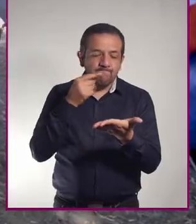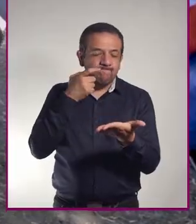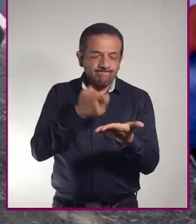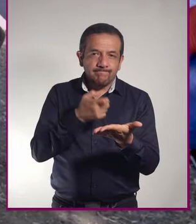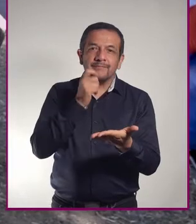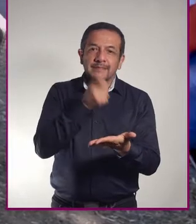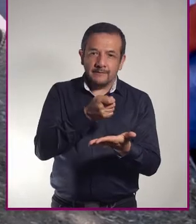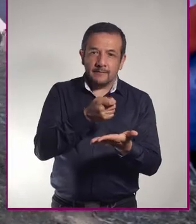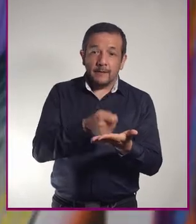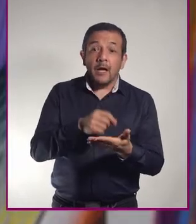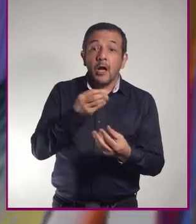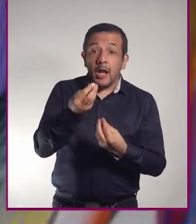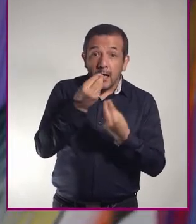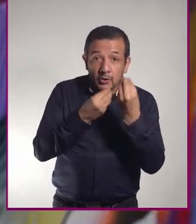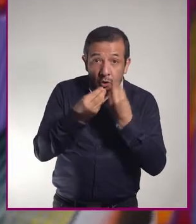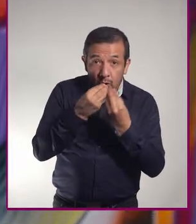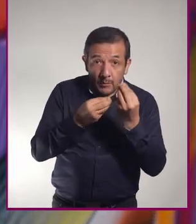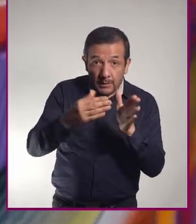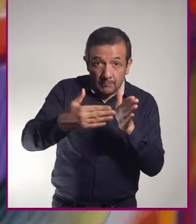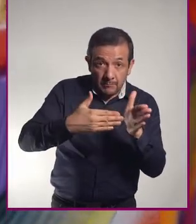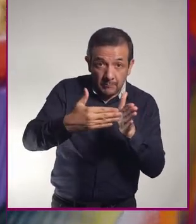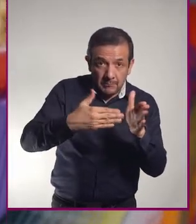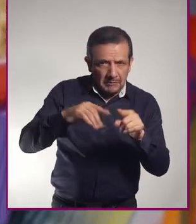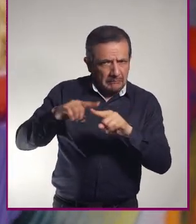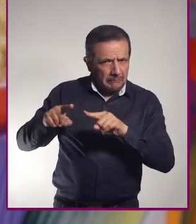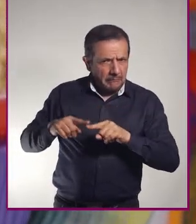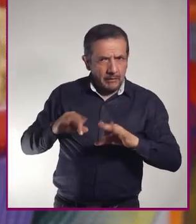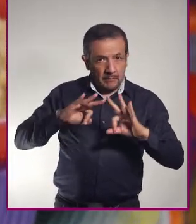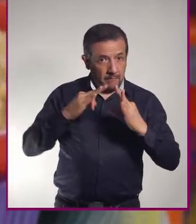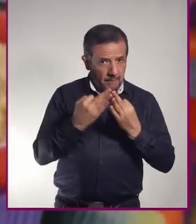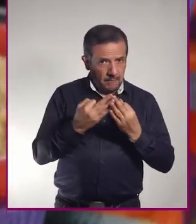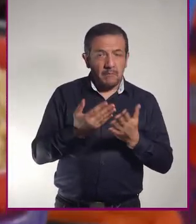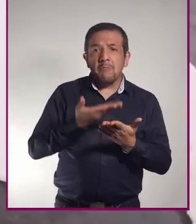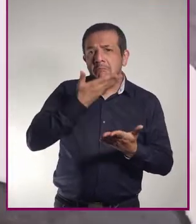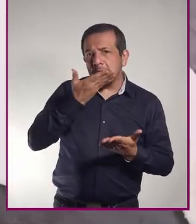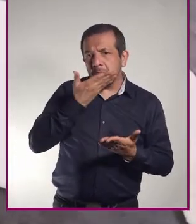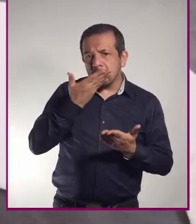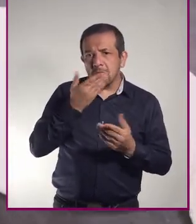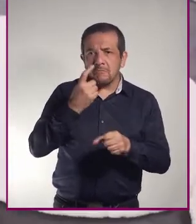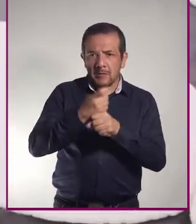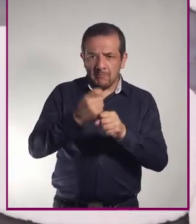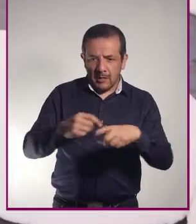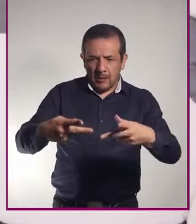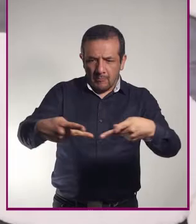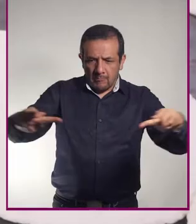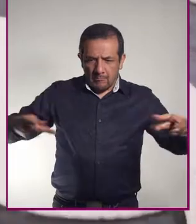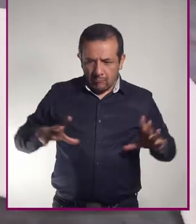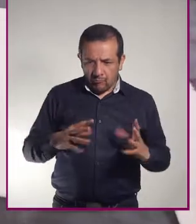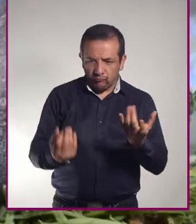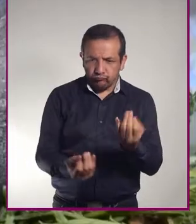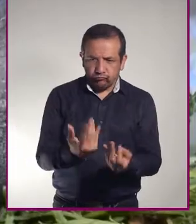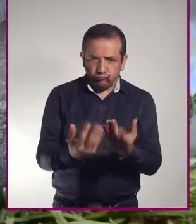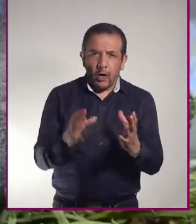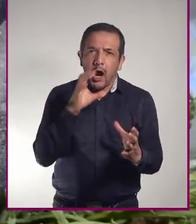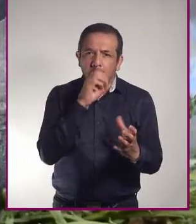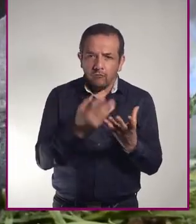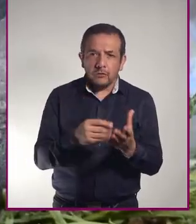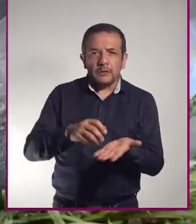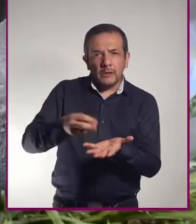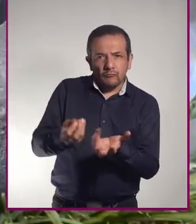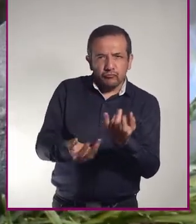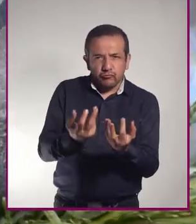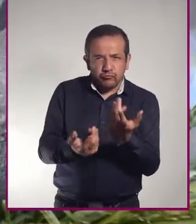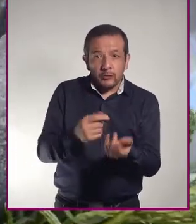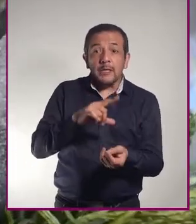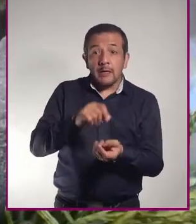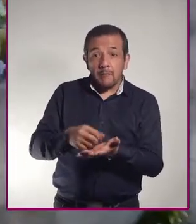Las maneras de cocinar insectos son muy variadas. Tradicionalmente se asan en comal, Se preparan en salsas para